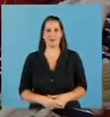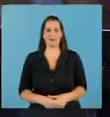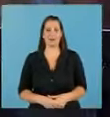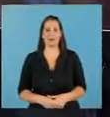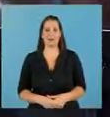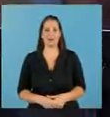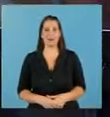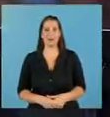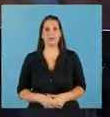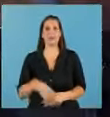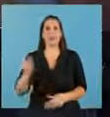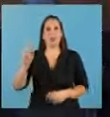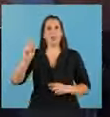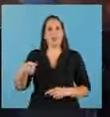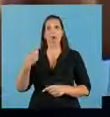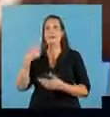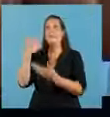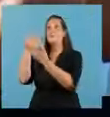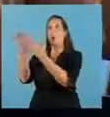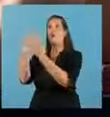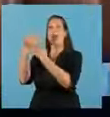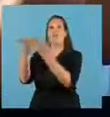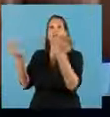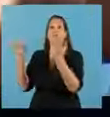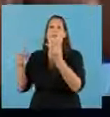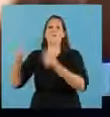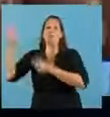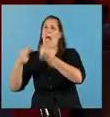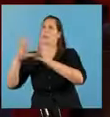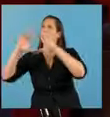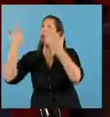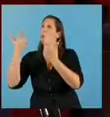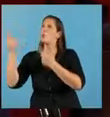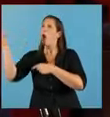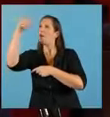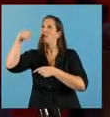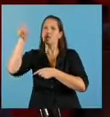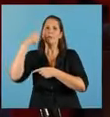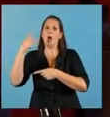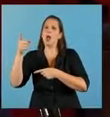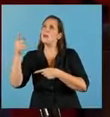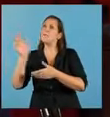y ante los líderes de las finanzas internacionales volvió a enfatizar su